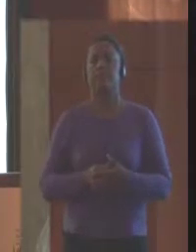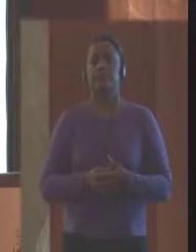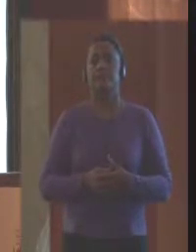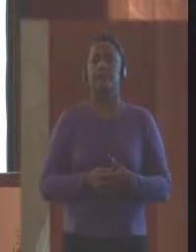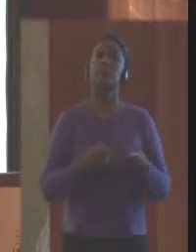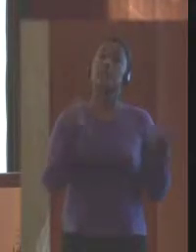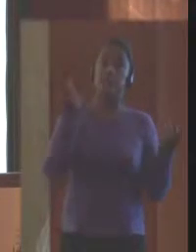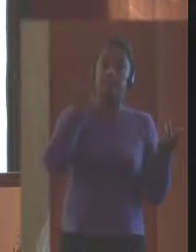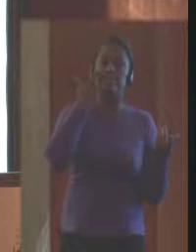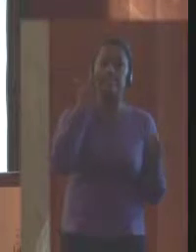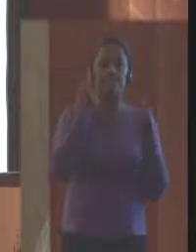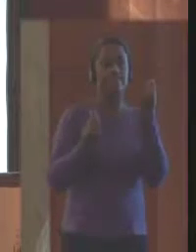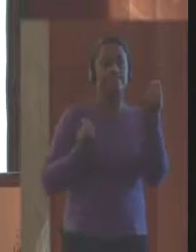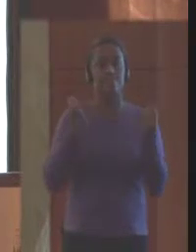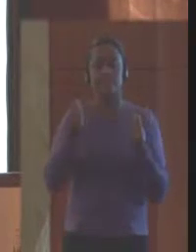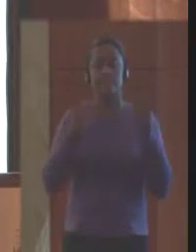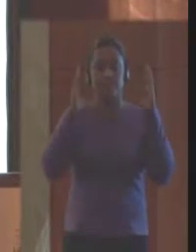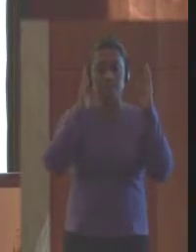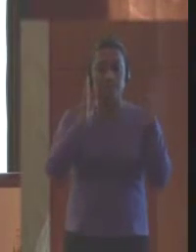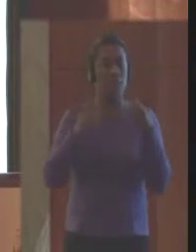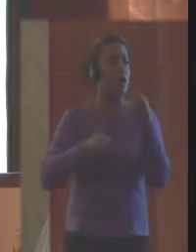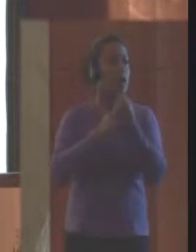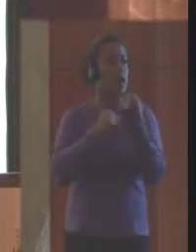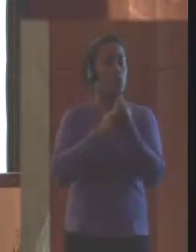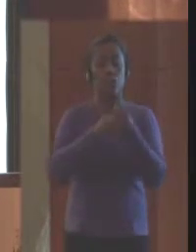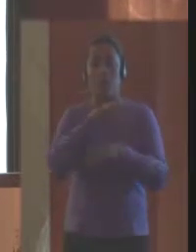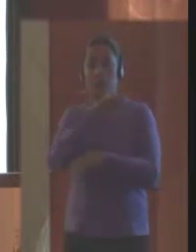Restringir la amenaza alta, habilitar la media.